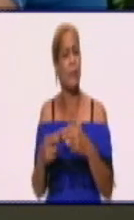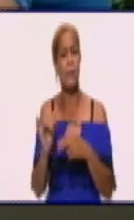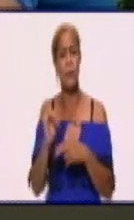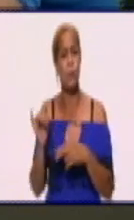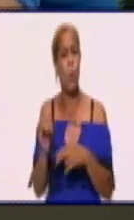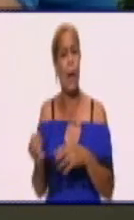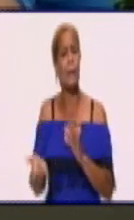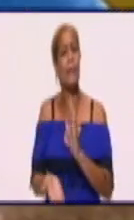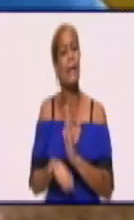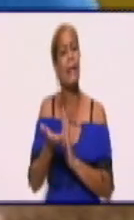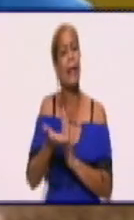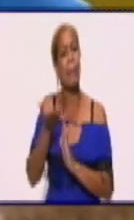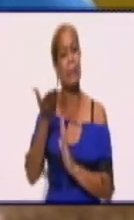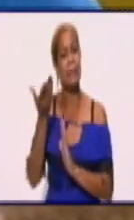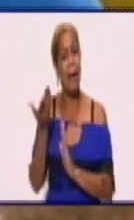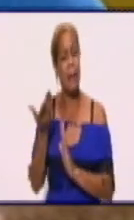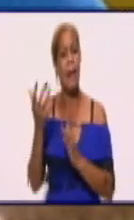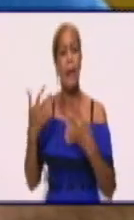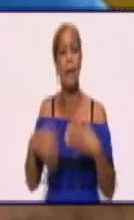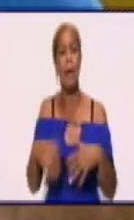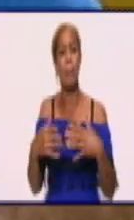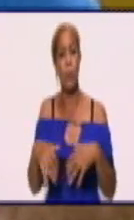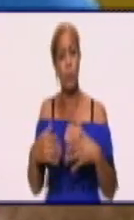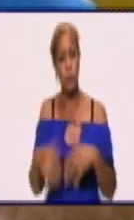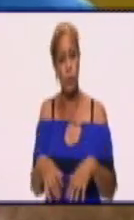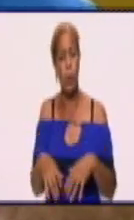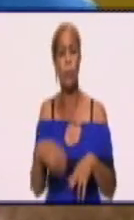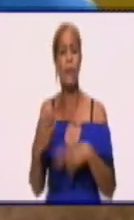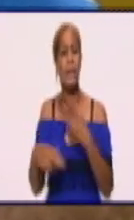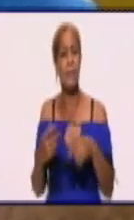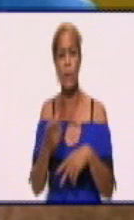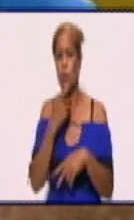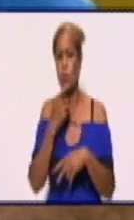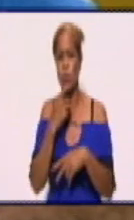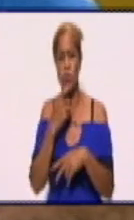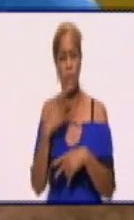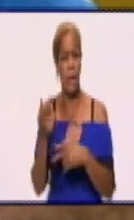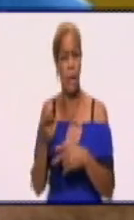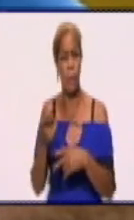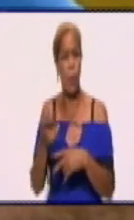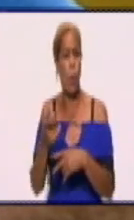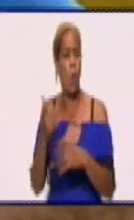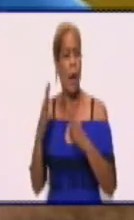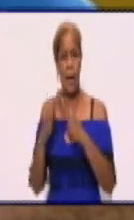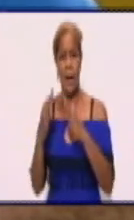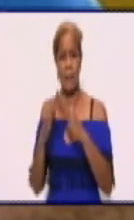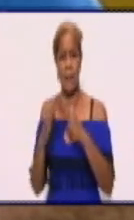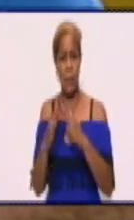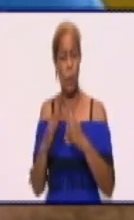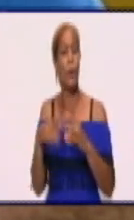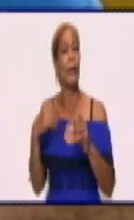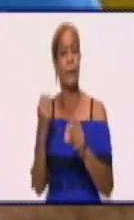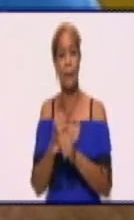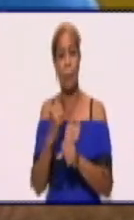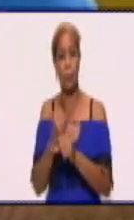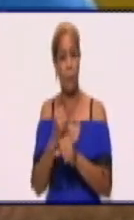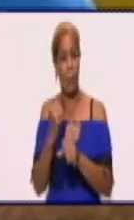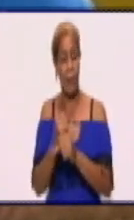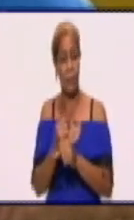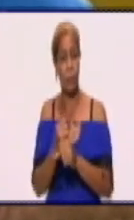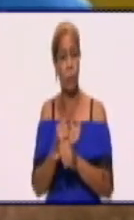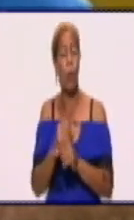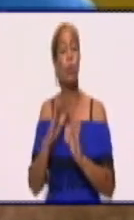las producciones que tenemos en las fábricas de conserva, nos queda todavía mucho por hacer para lograrlo. Estamos trabajando para lograrlo. Pero lo que